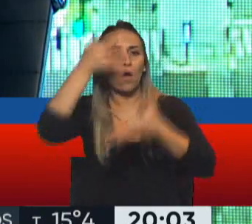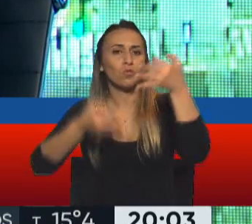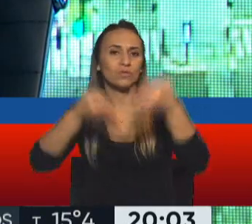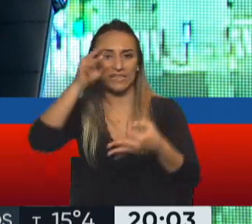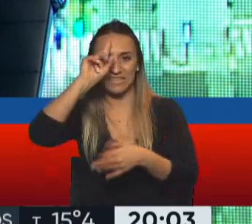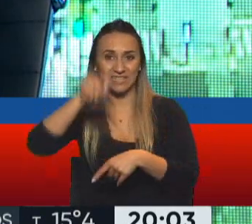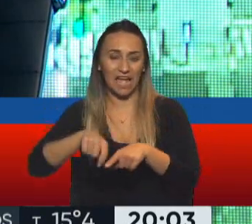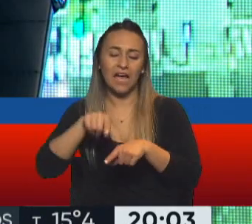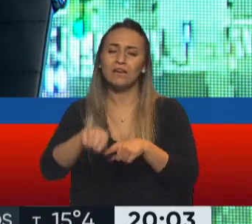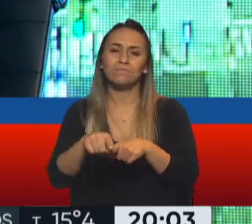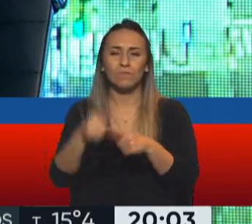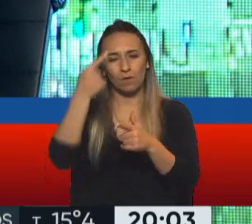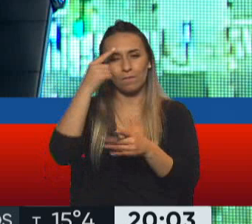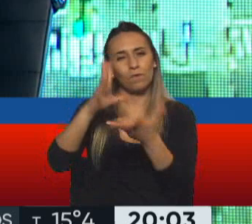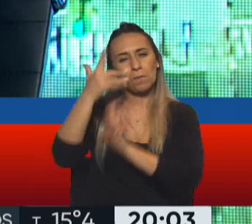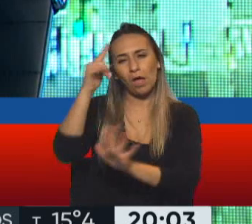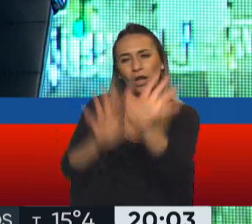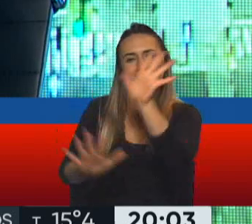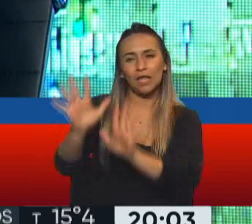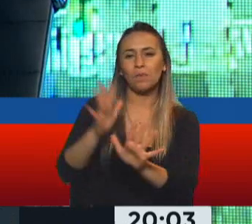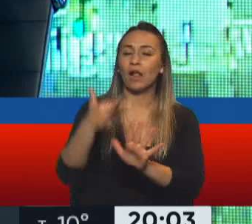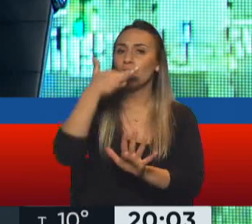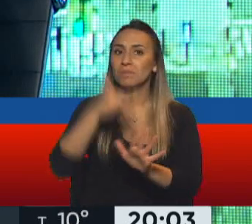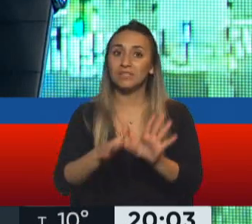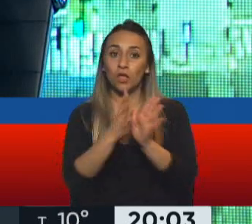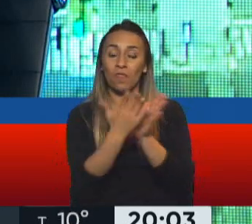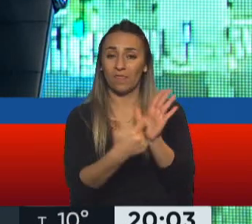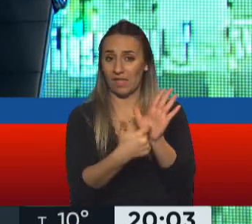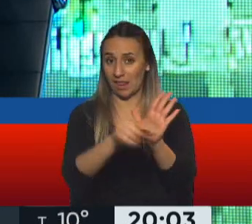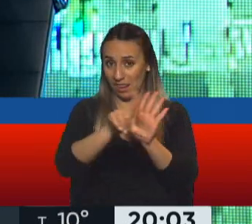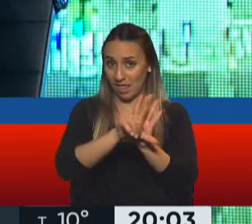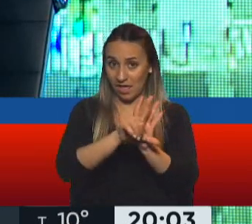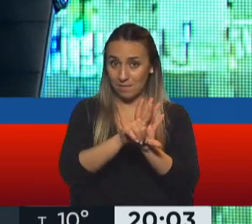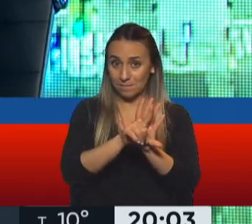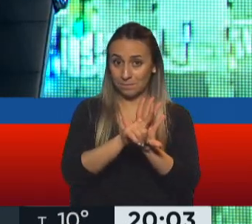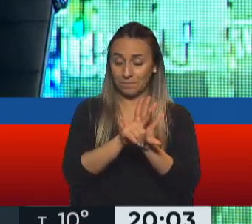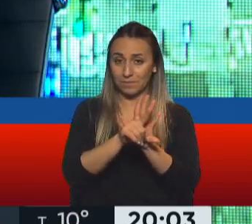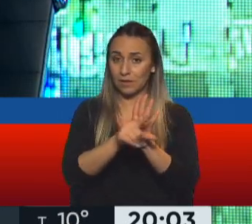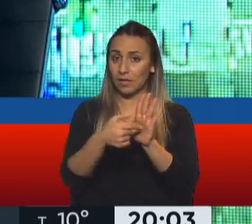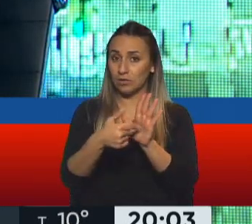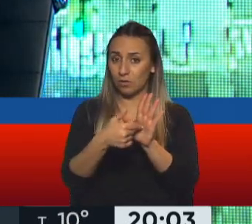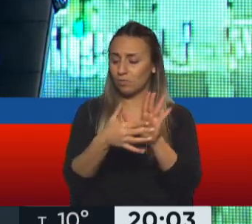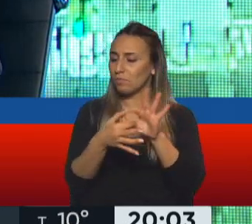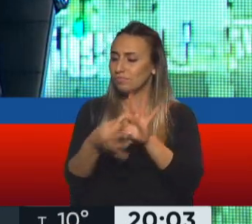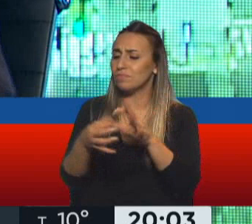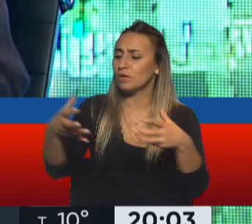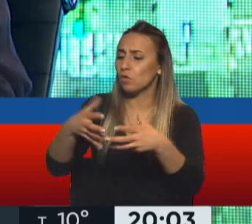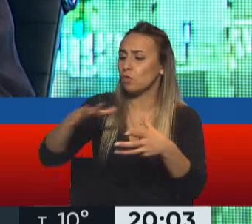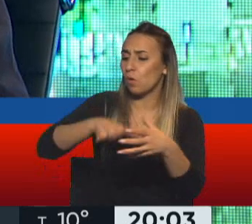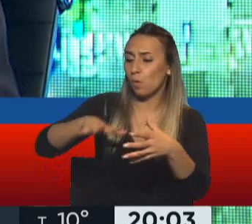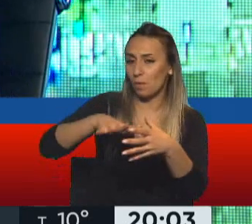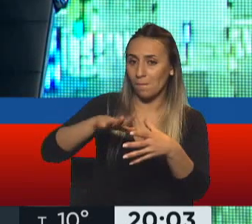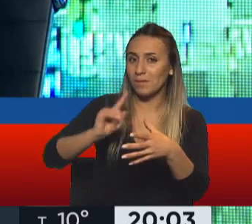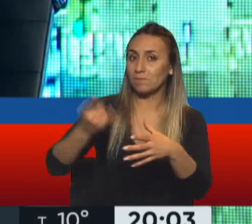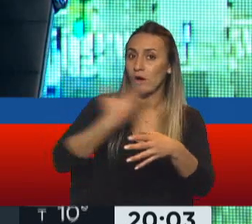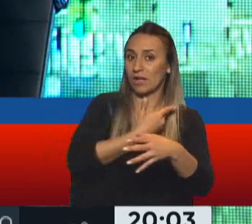proteger una forma de interpretar la ley que era compatible con los intereses de un grupo social que consolidó el Estado